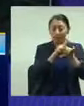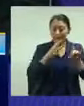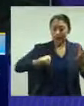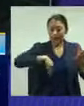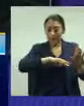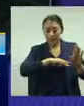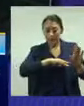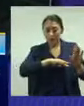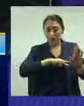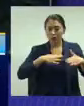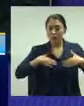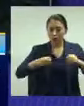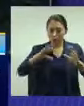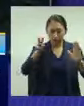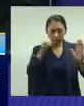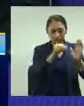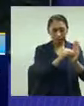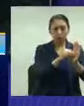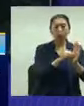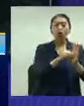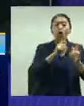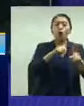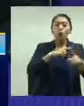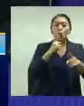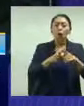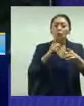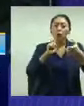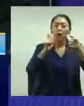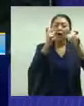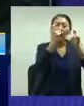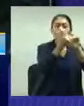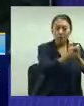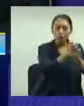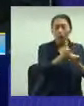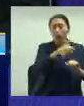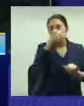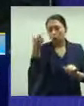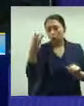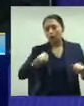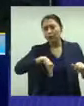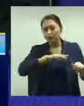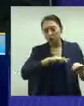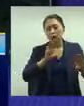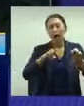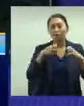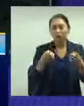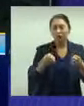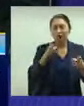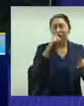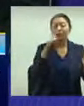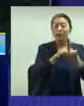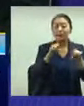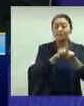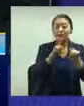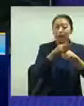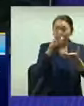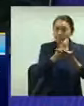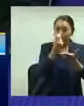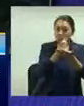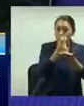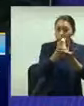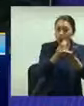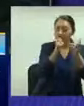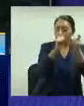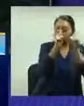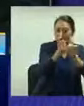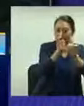al momento de que se trasladó al otro ministerio solo se tenían que trasladar los recursos. Esa es la primera pregunta. Le quisiera hacer todas juntas para que tenga la